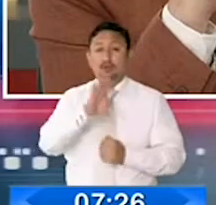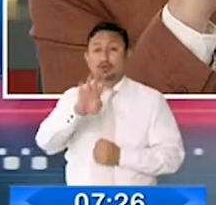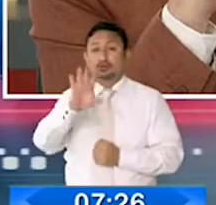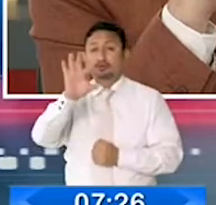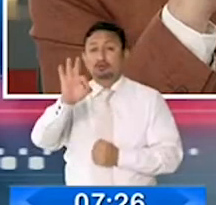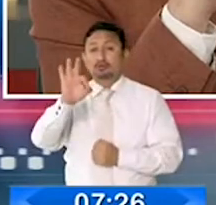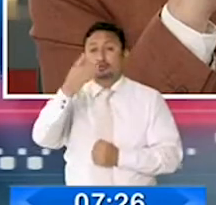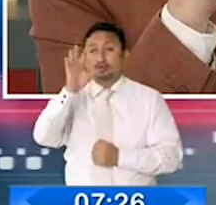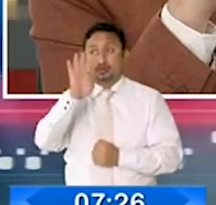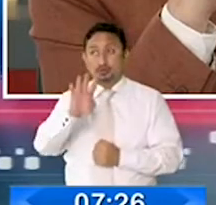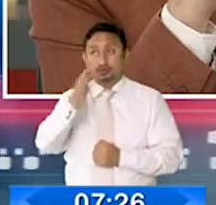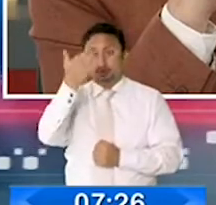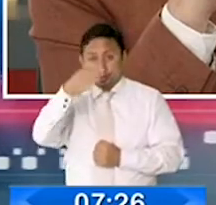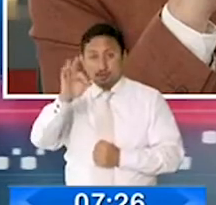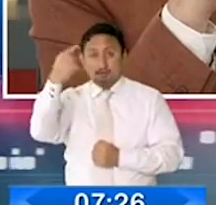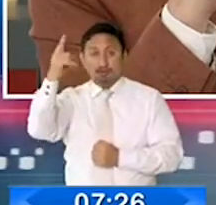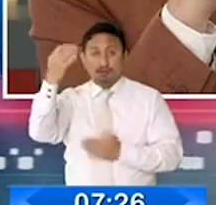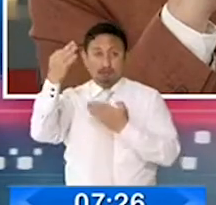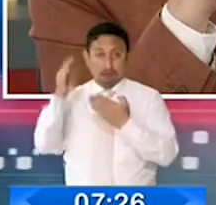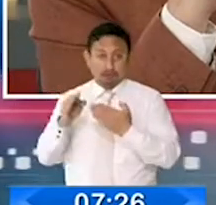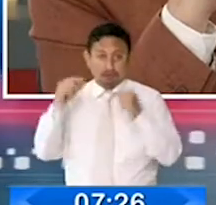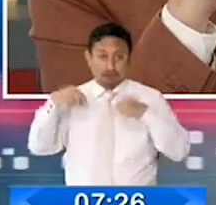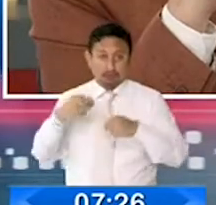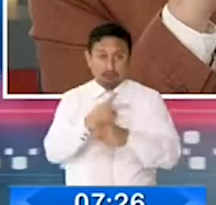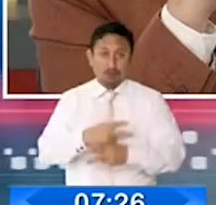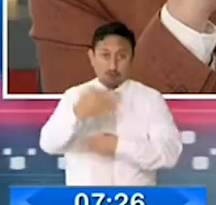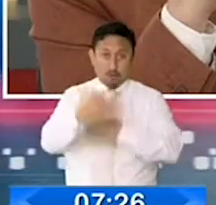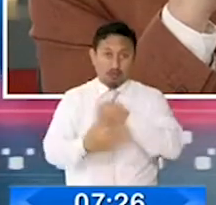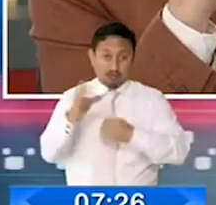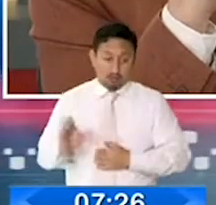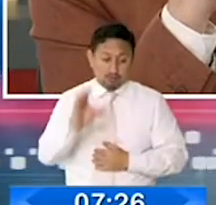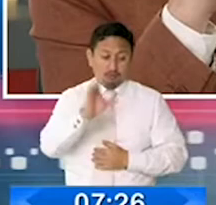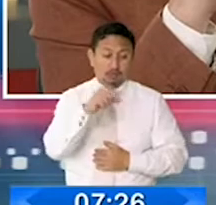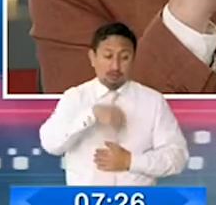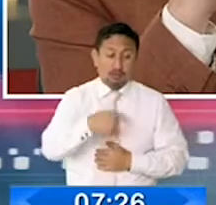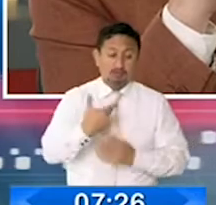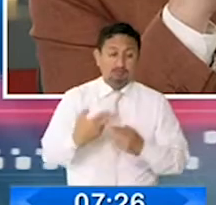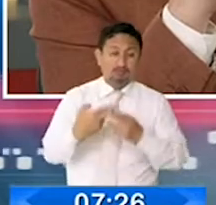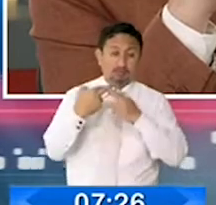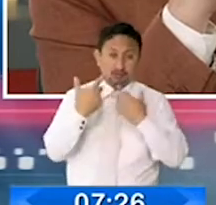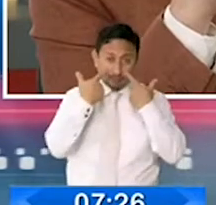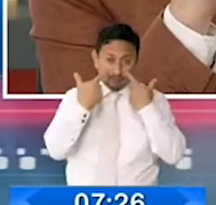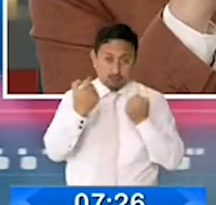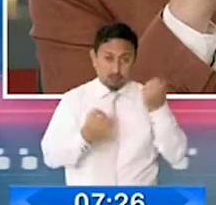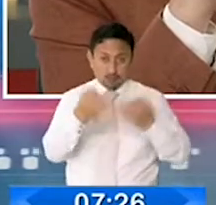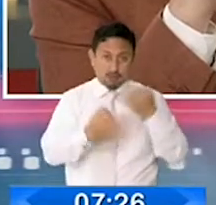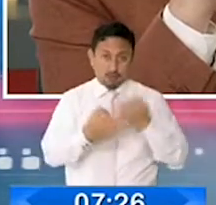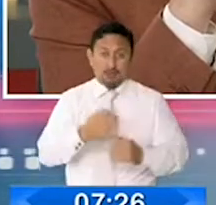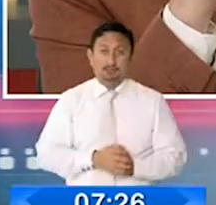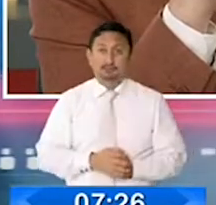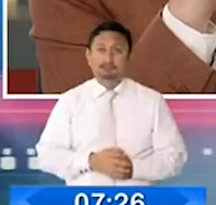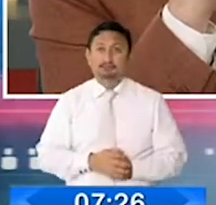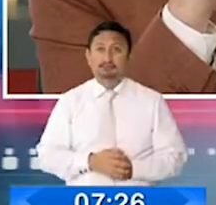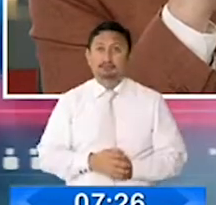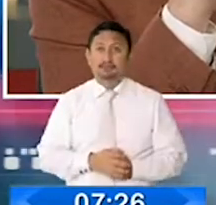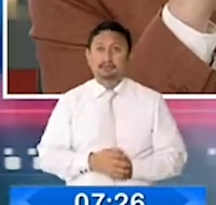419 millones de presupuesto para el Consejo de la Judicatura, que es el encargado de la administración, administración gubernativa